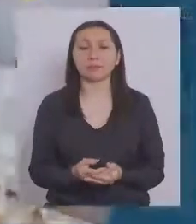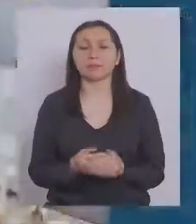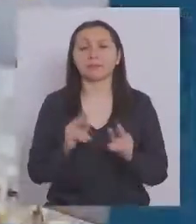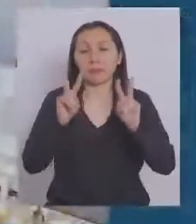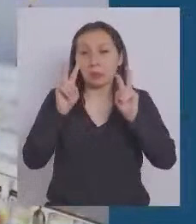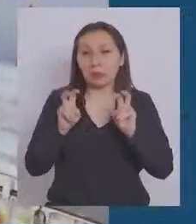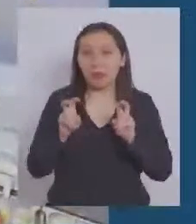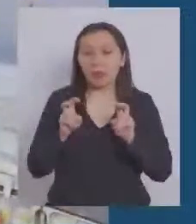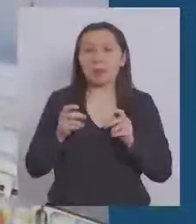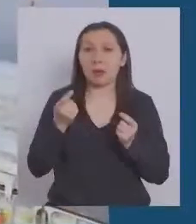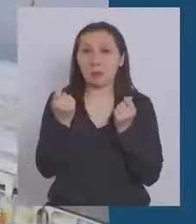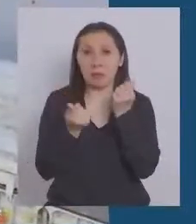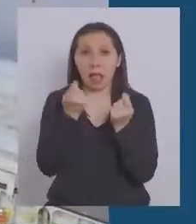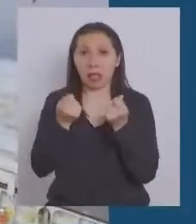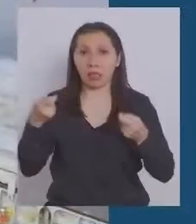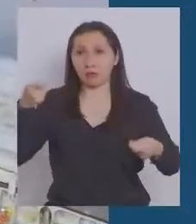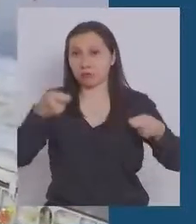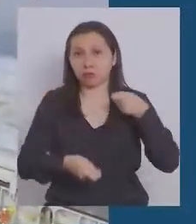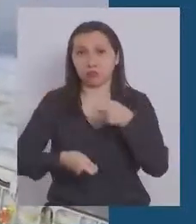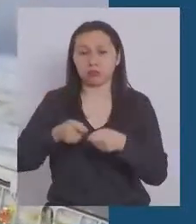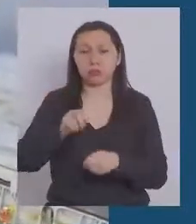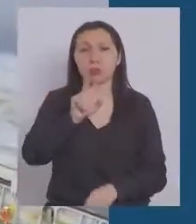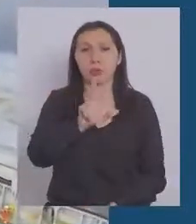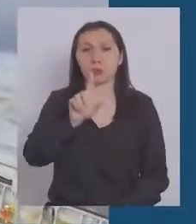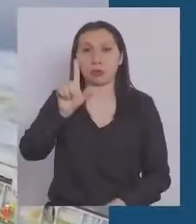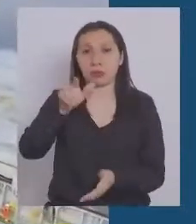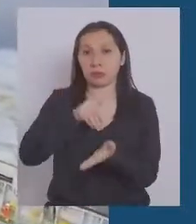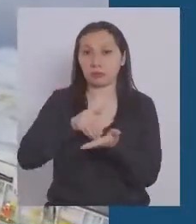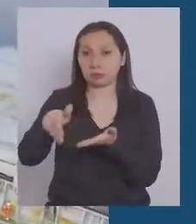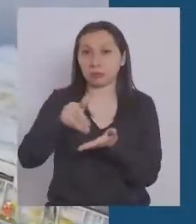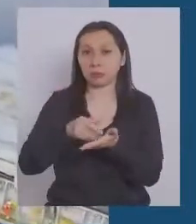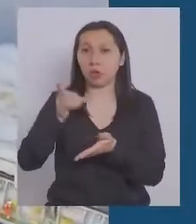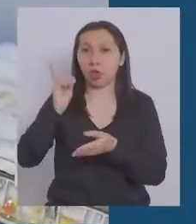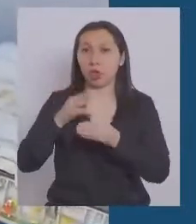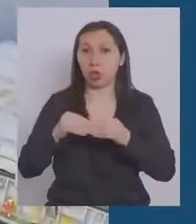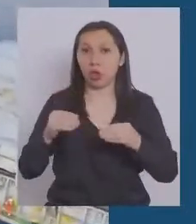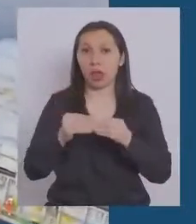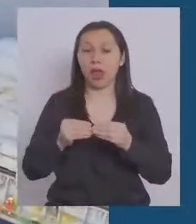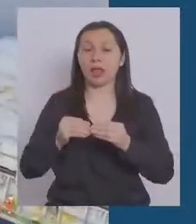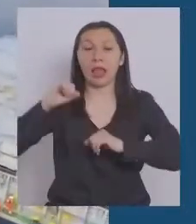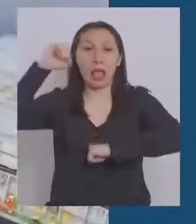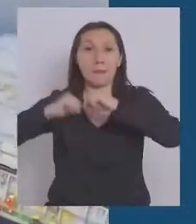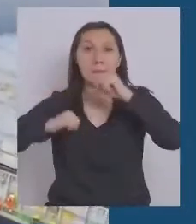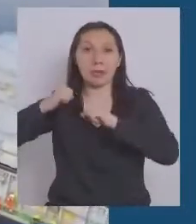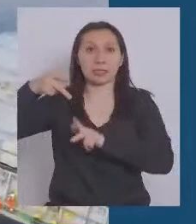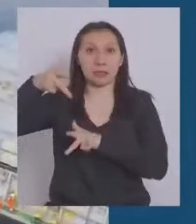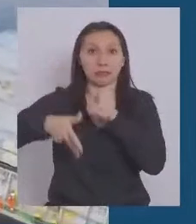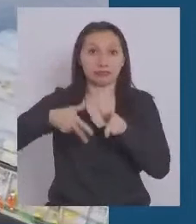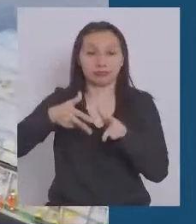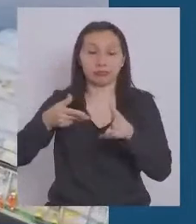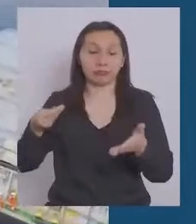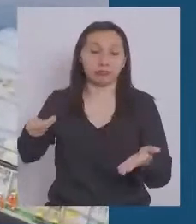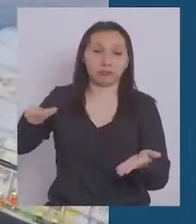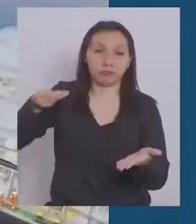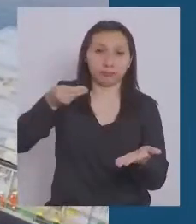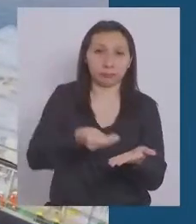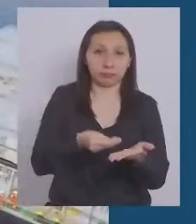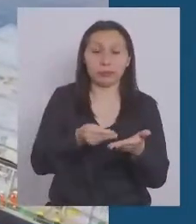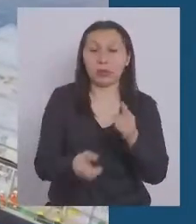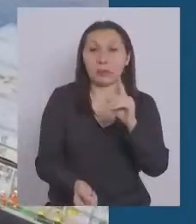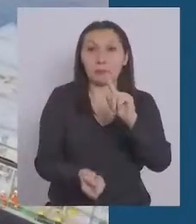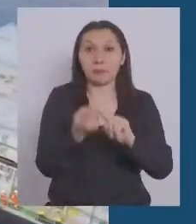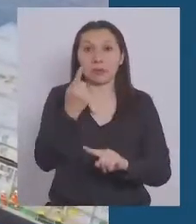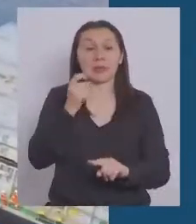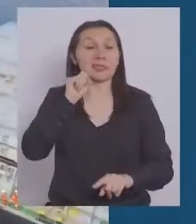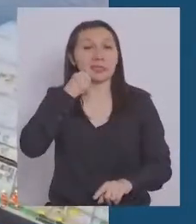Más allá de la inversión de 87 millones de dólares que ha realizado la empresa de ferrocarriles, se trata de la